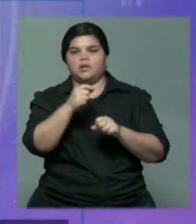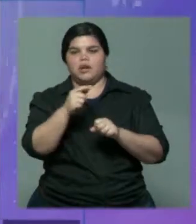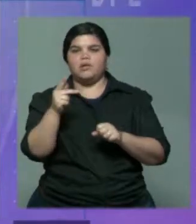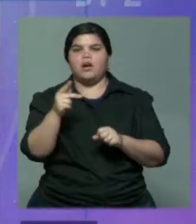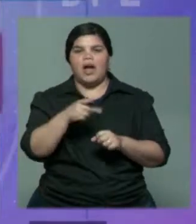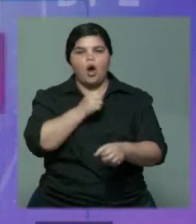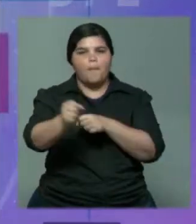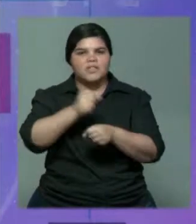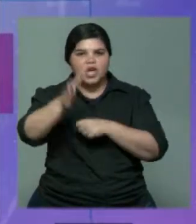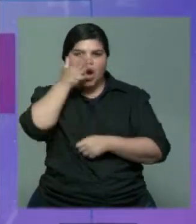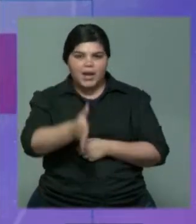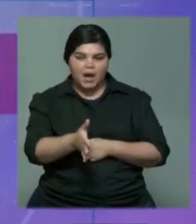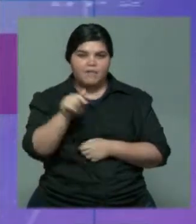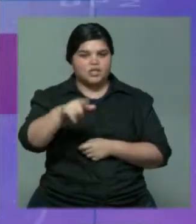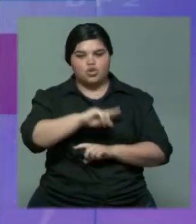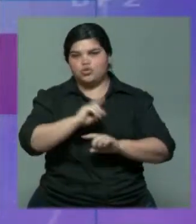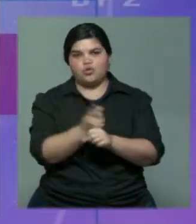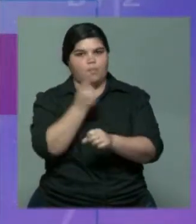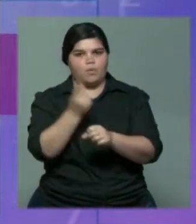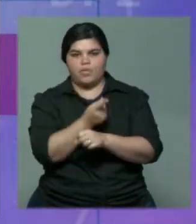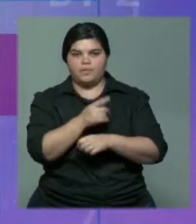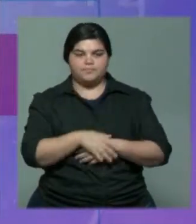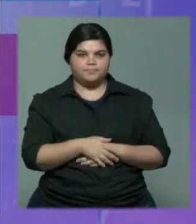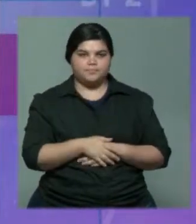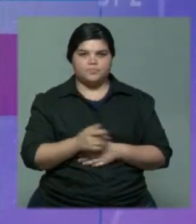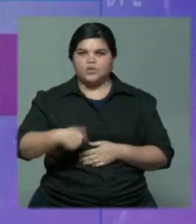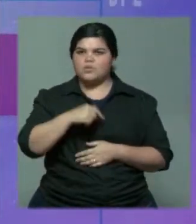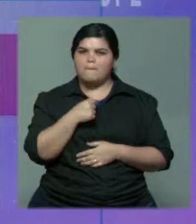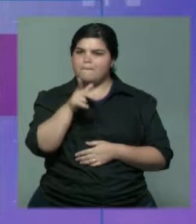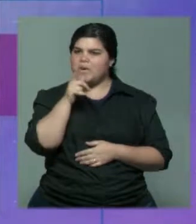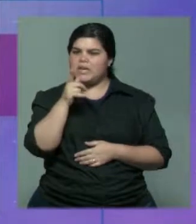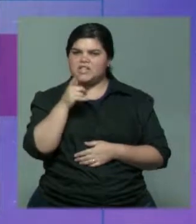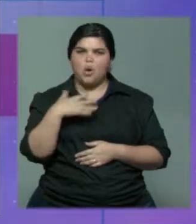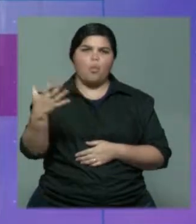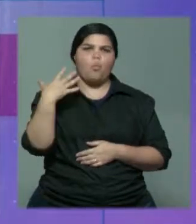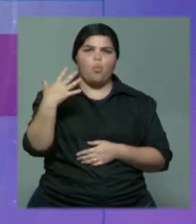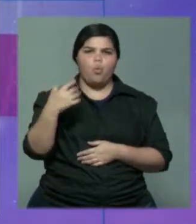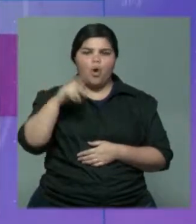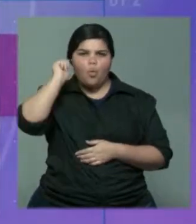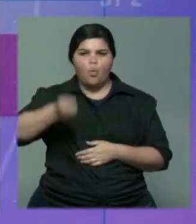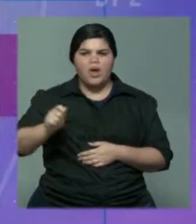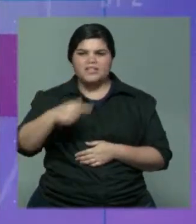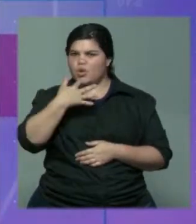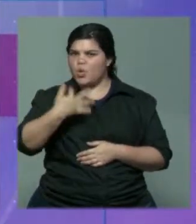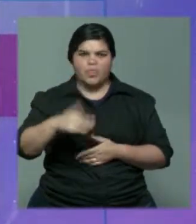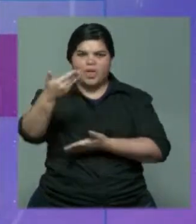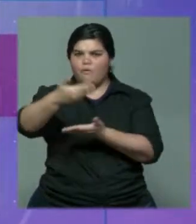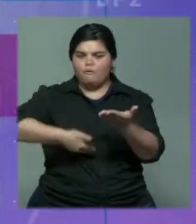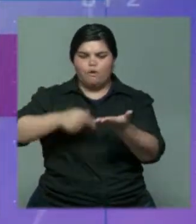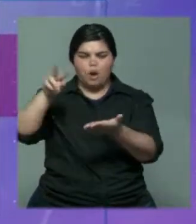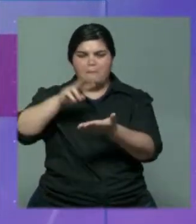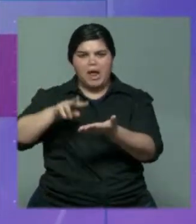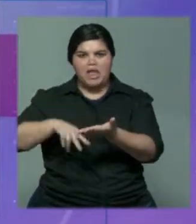homicidios agravados, tampoco. Sentíamos que se burlaban, que los jueces no entendían el informe, que no